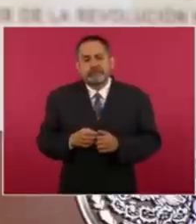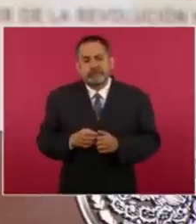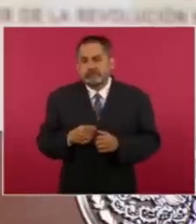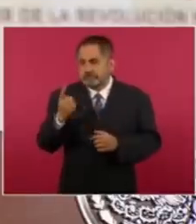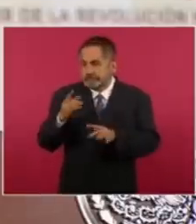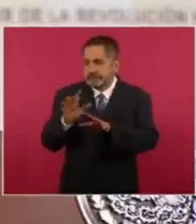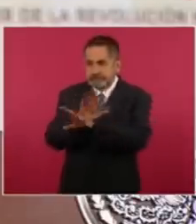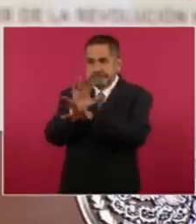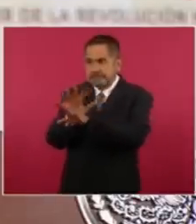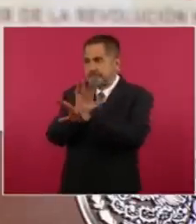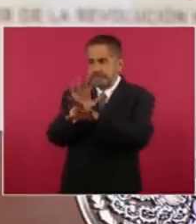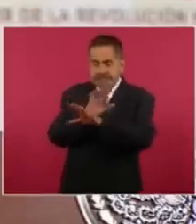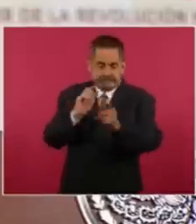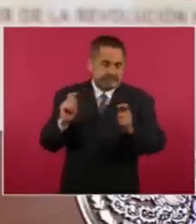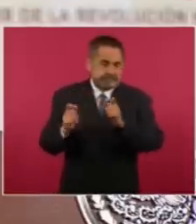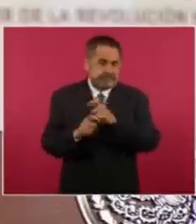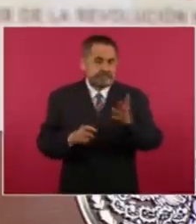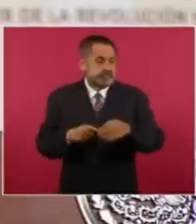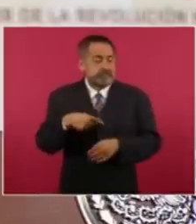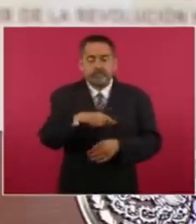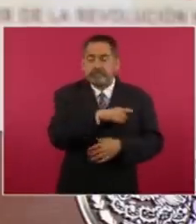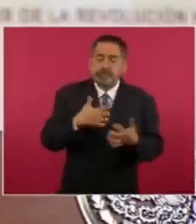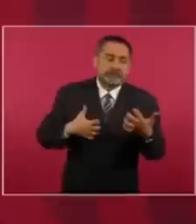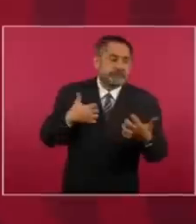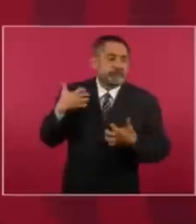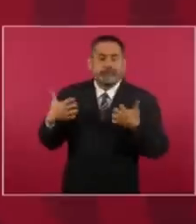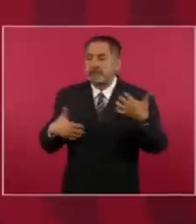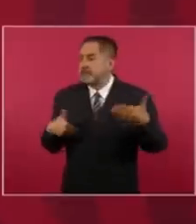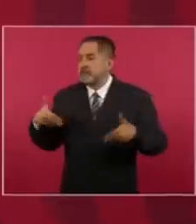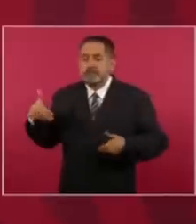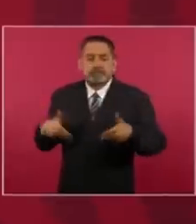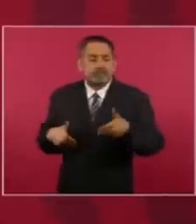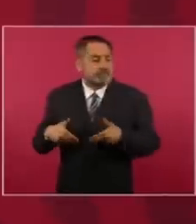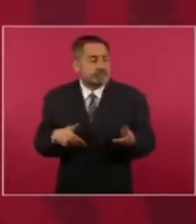cambiando cosas, les molesta